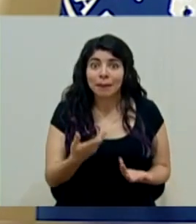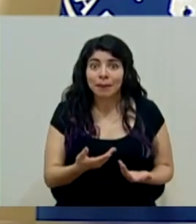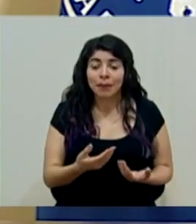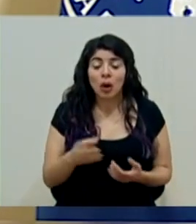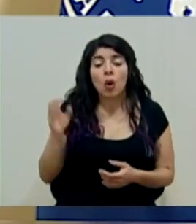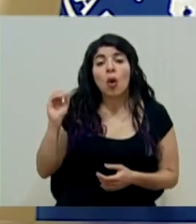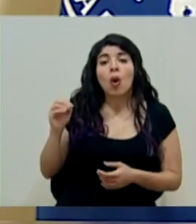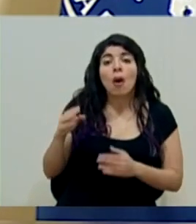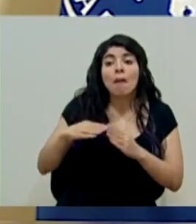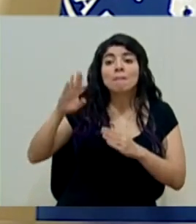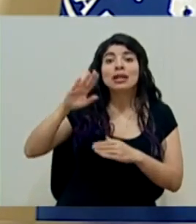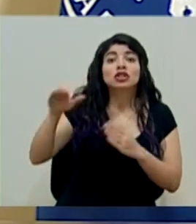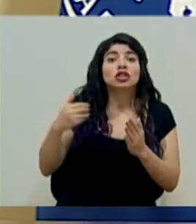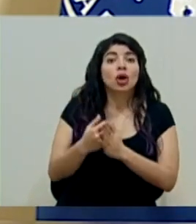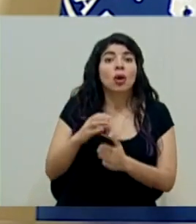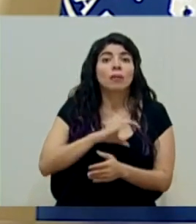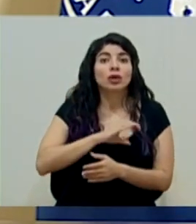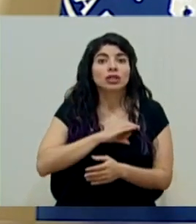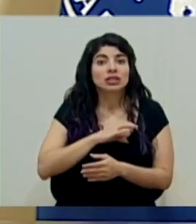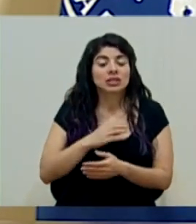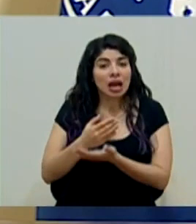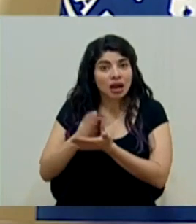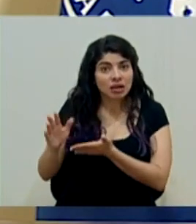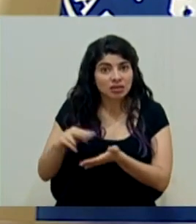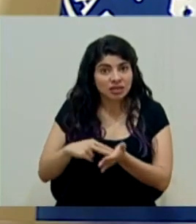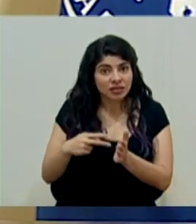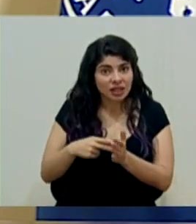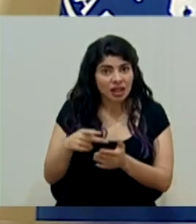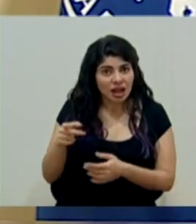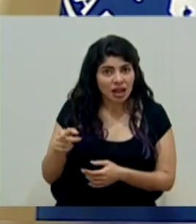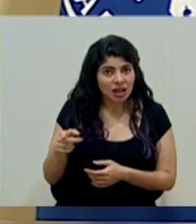es más que toda la policía junta.